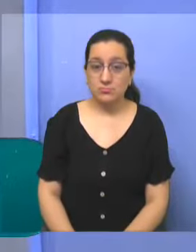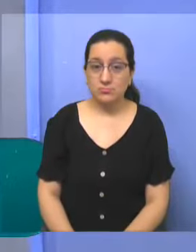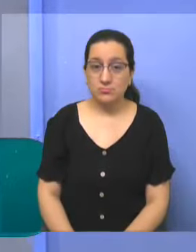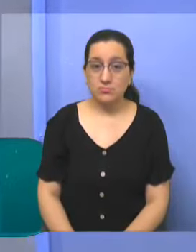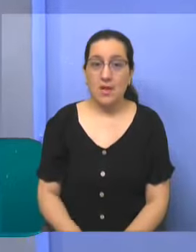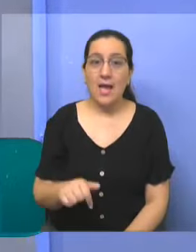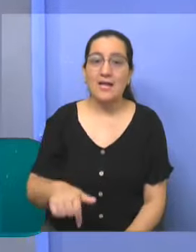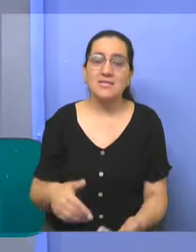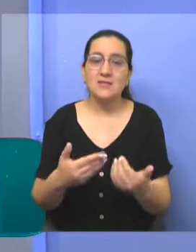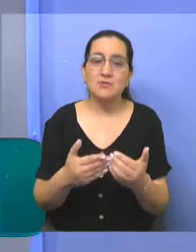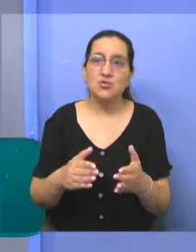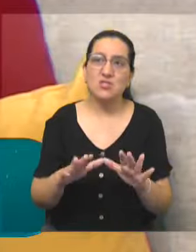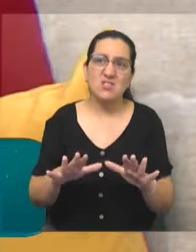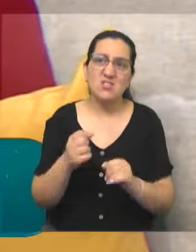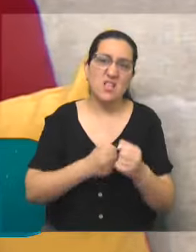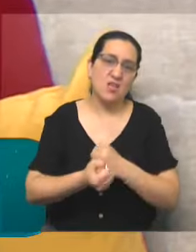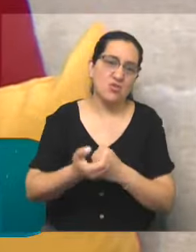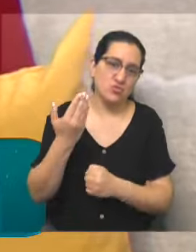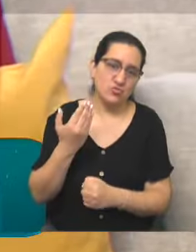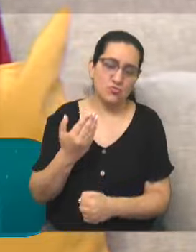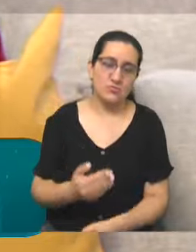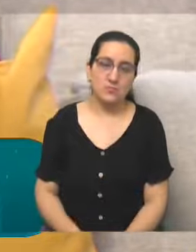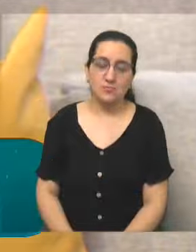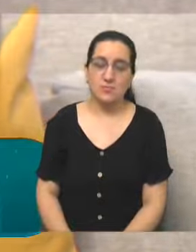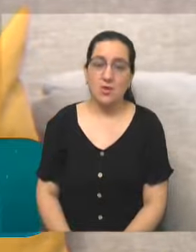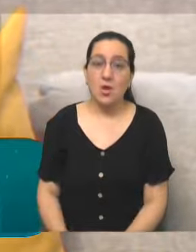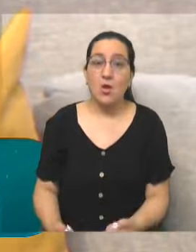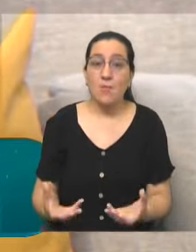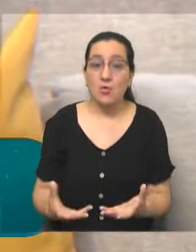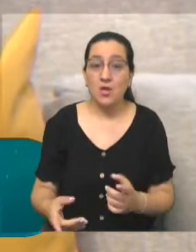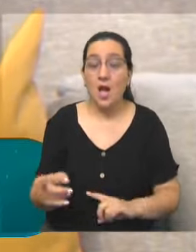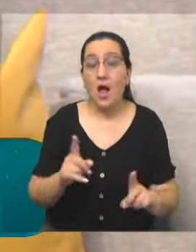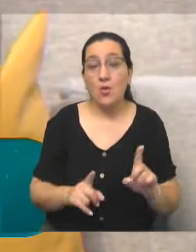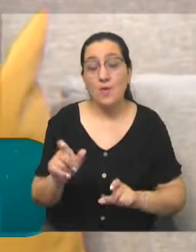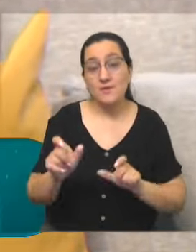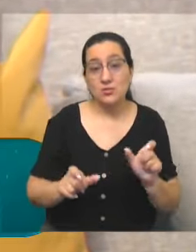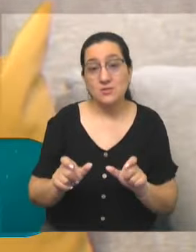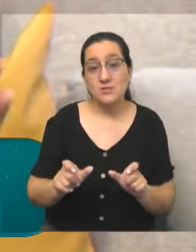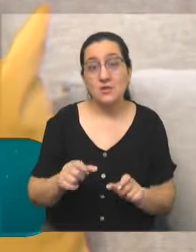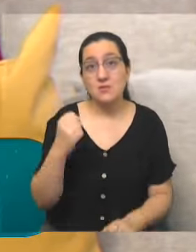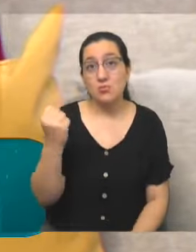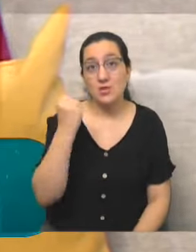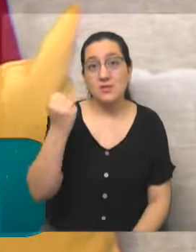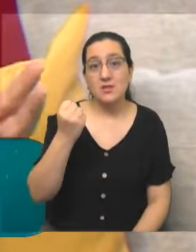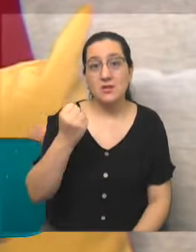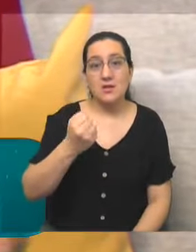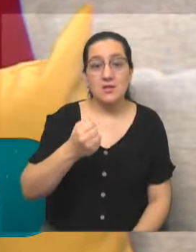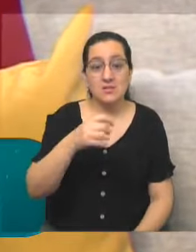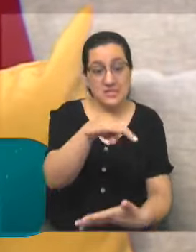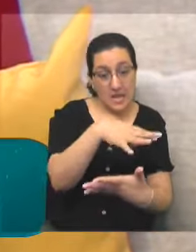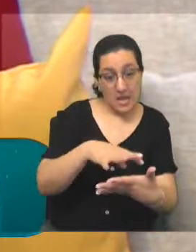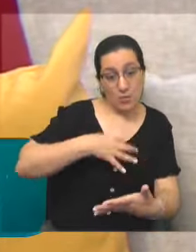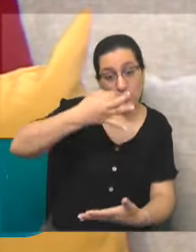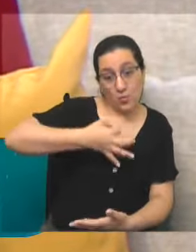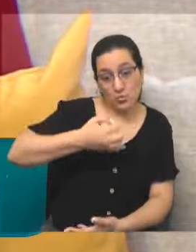empezó hace 10 años. No, claro. Porque hay gente que para la que es importante si uno dice un discurso sin leer o no. Sí.